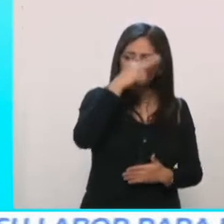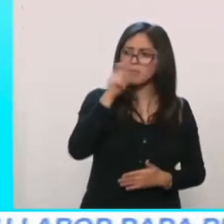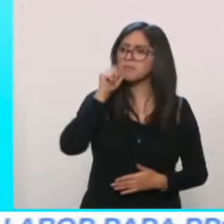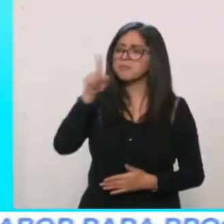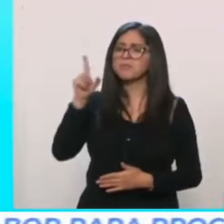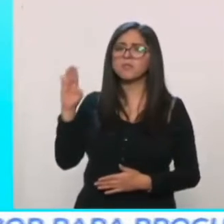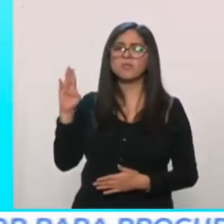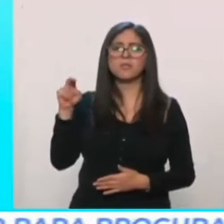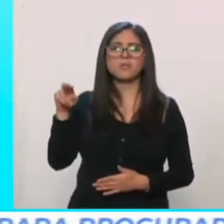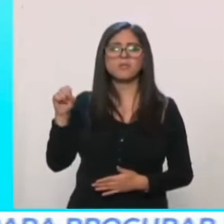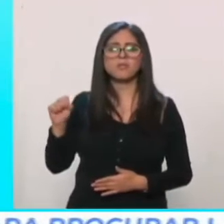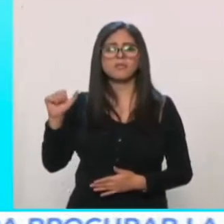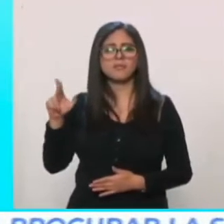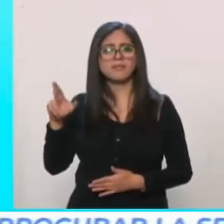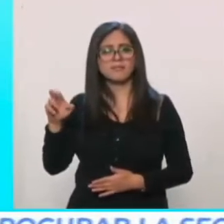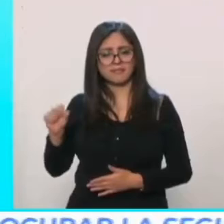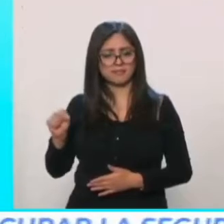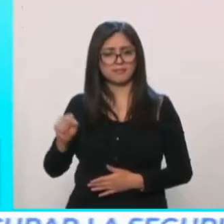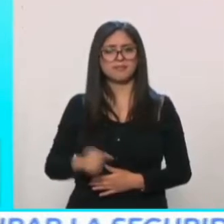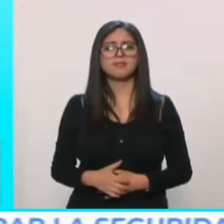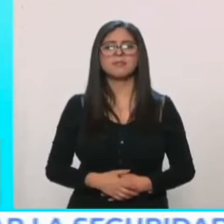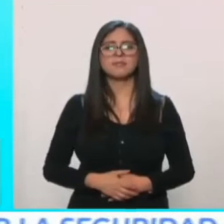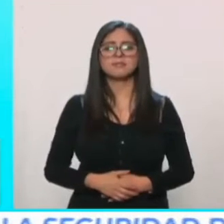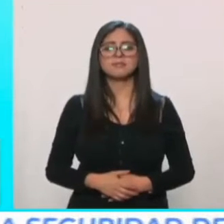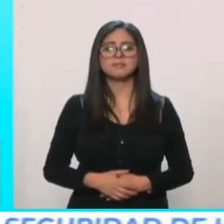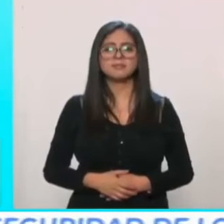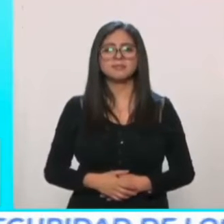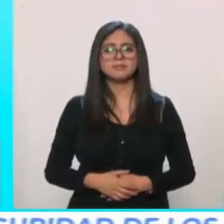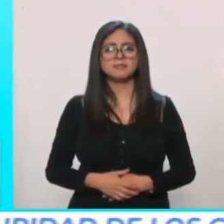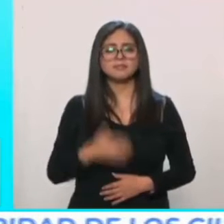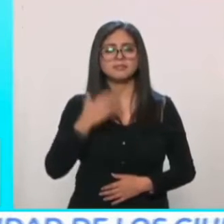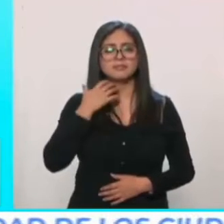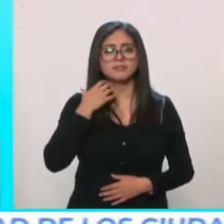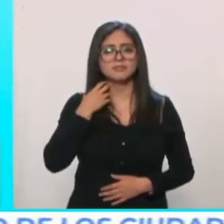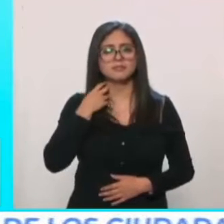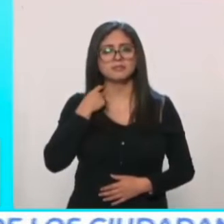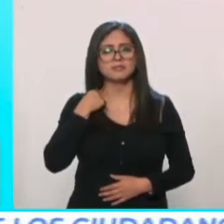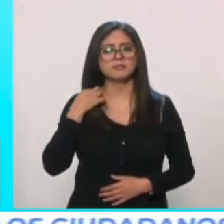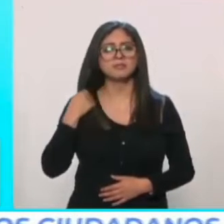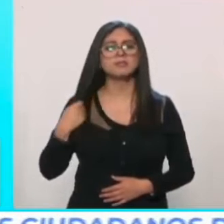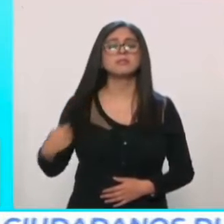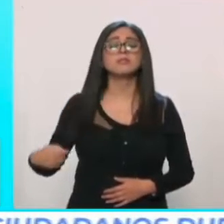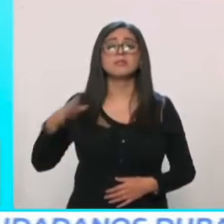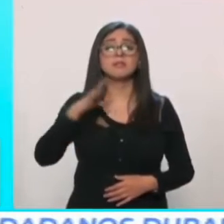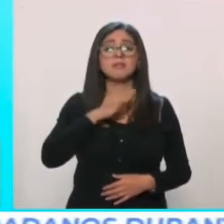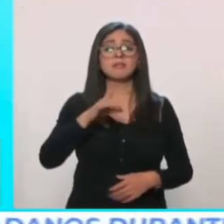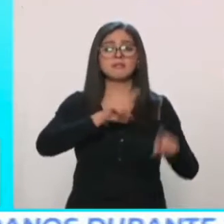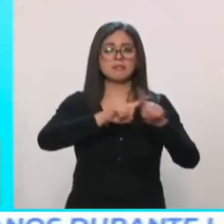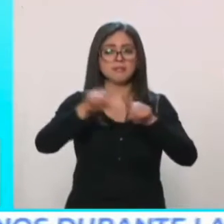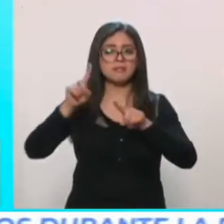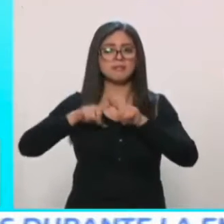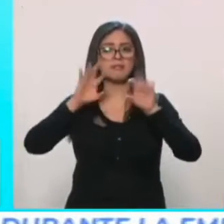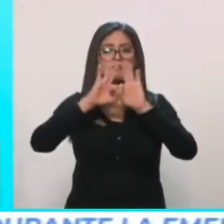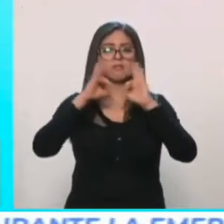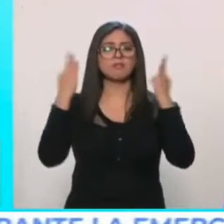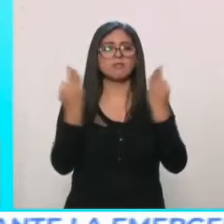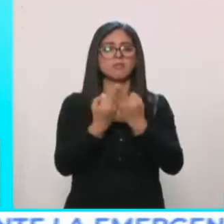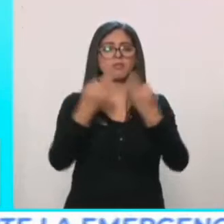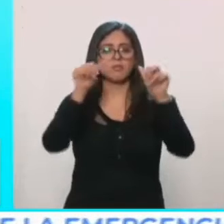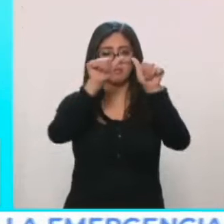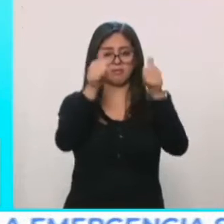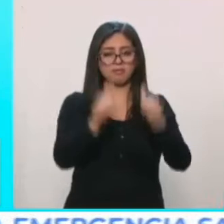Buenos Aires? Mira, hay una serie de expresiones artísticas que están contenidas en